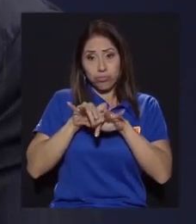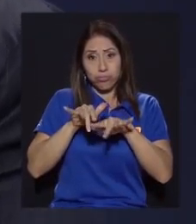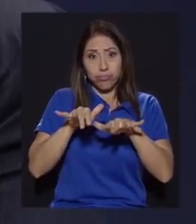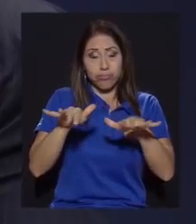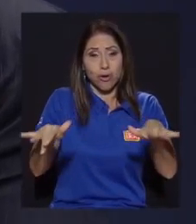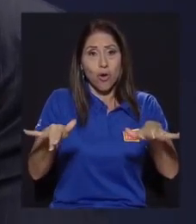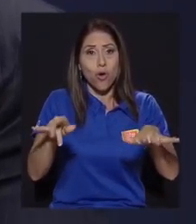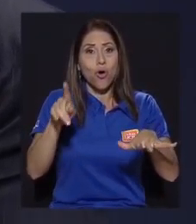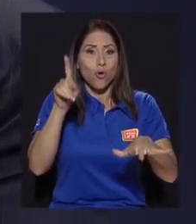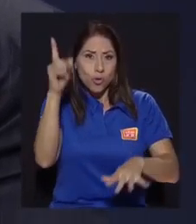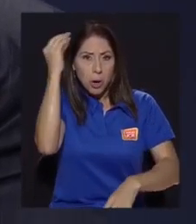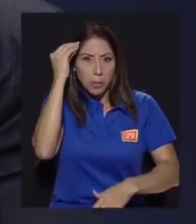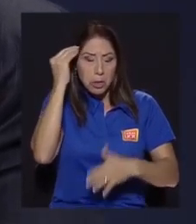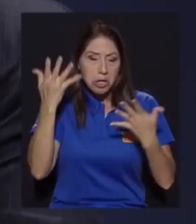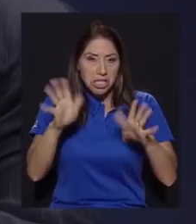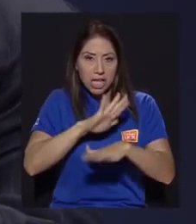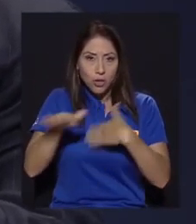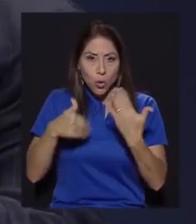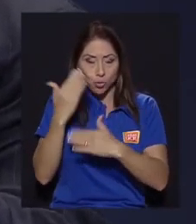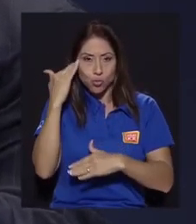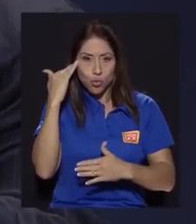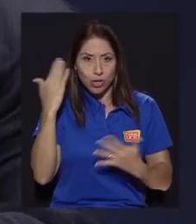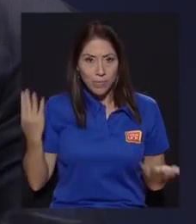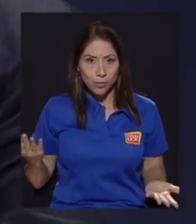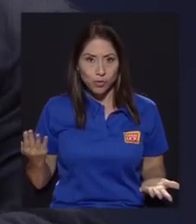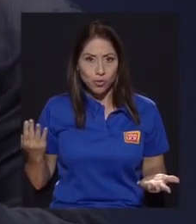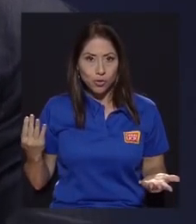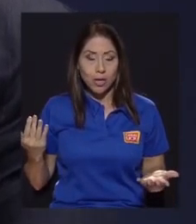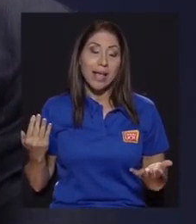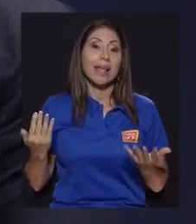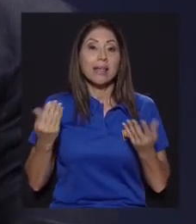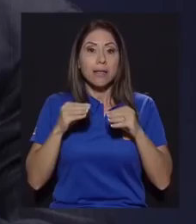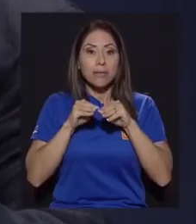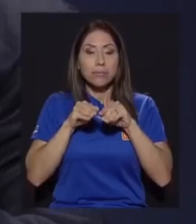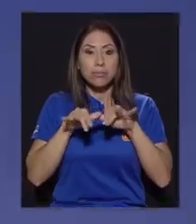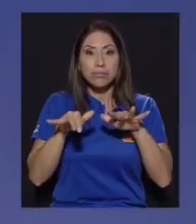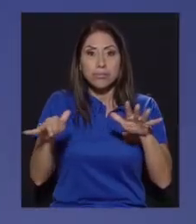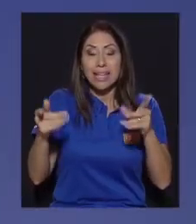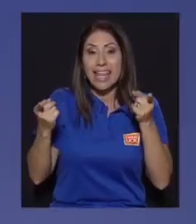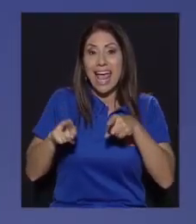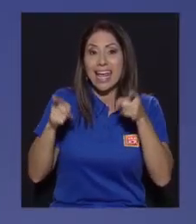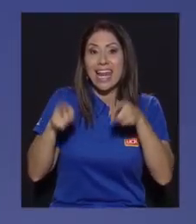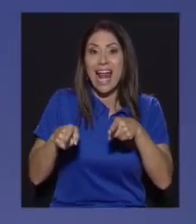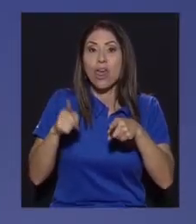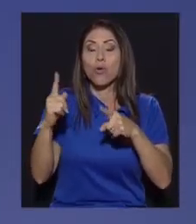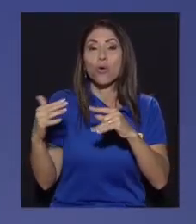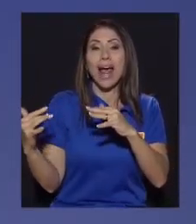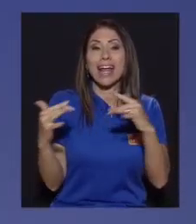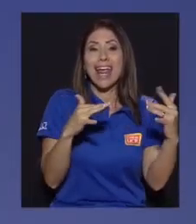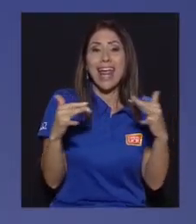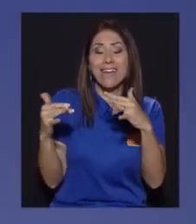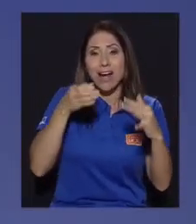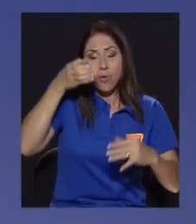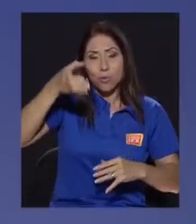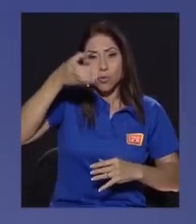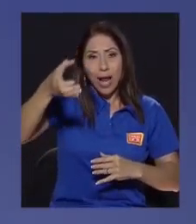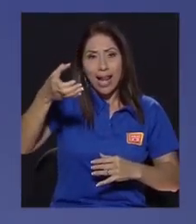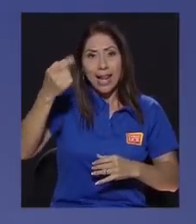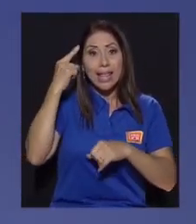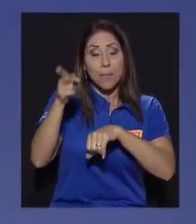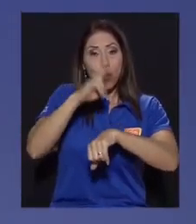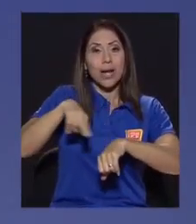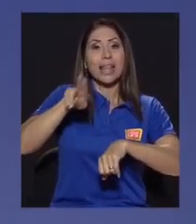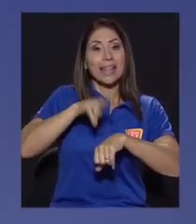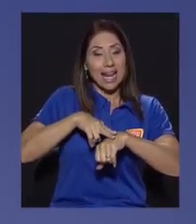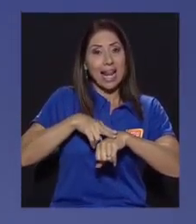que ya todos conocemos que ha generado pero es una guerra cultural que por naturaleza y por